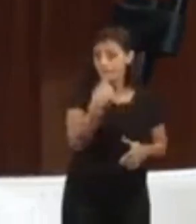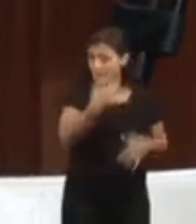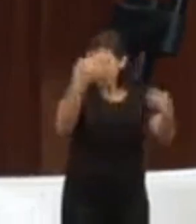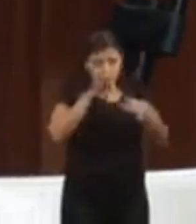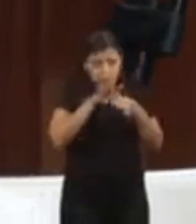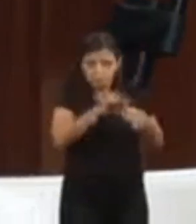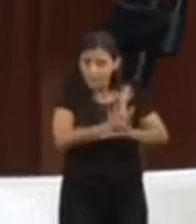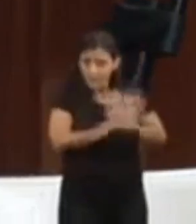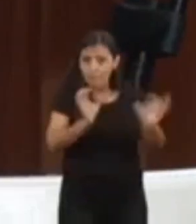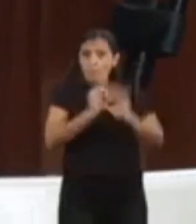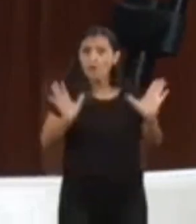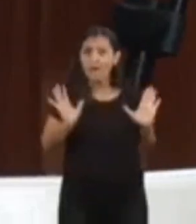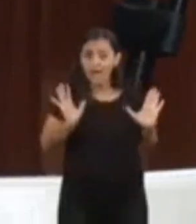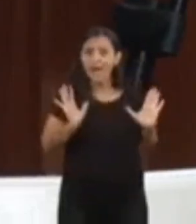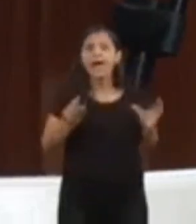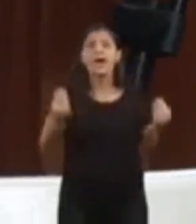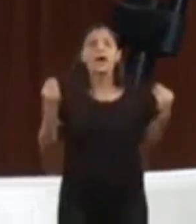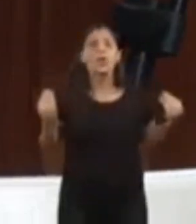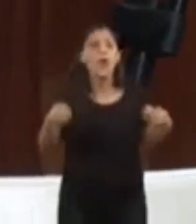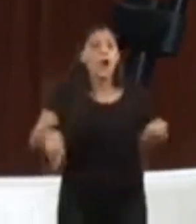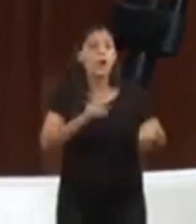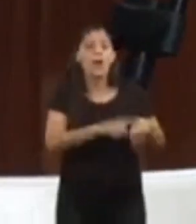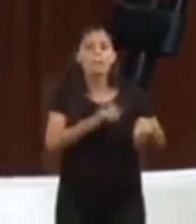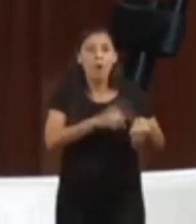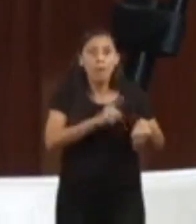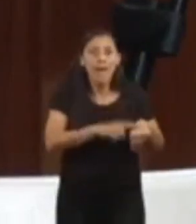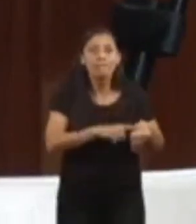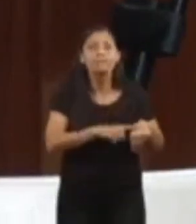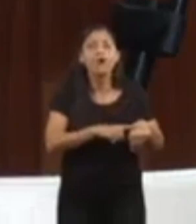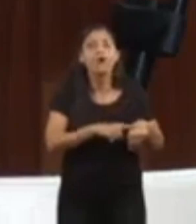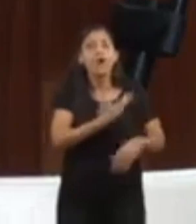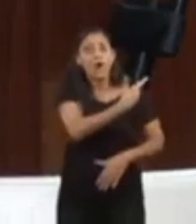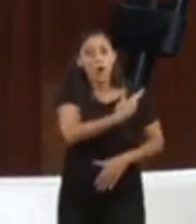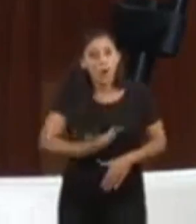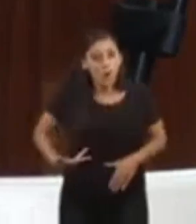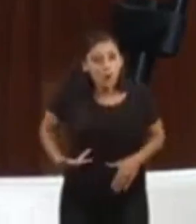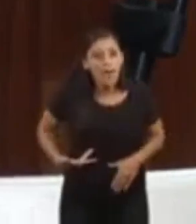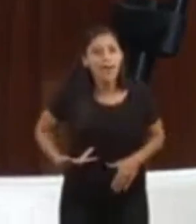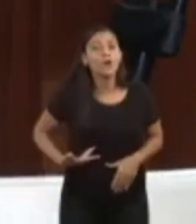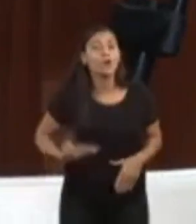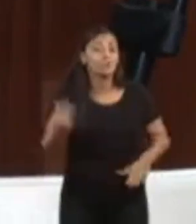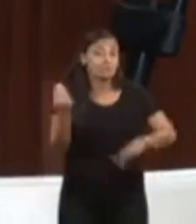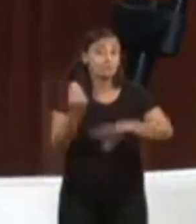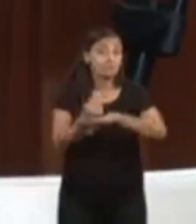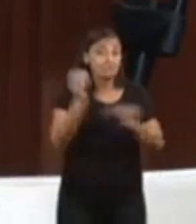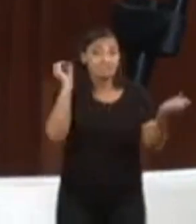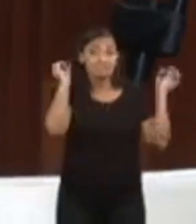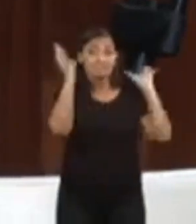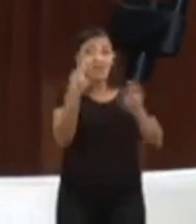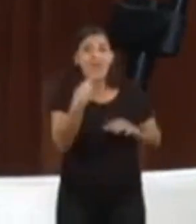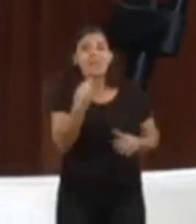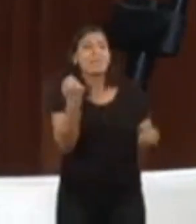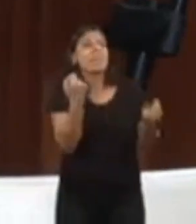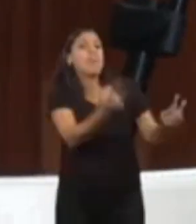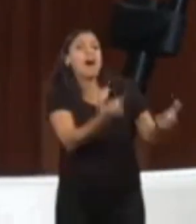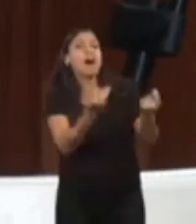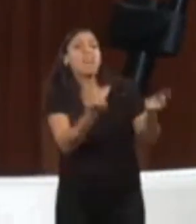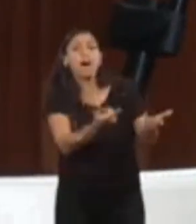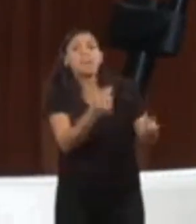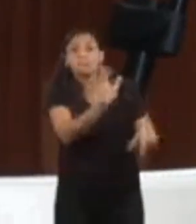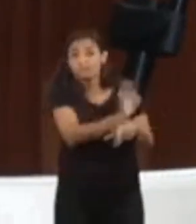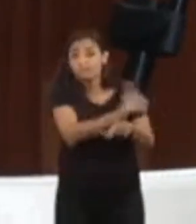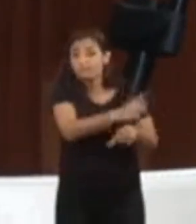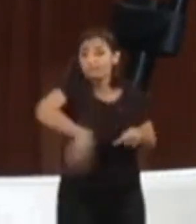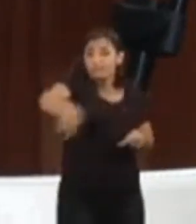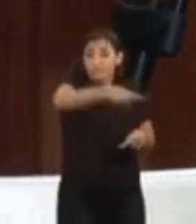puntual Cuál es la transición que le ofrece el gobierno del presidente Miley a esos